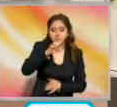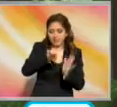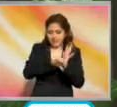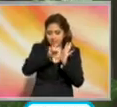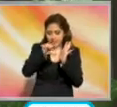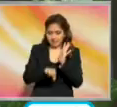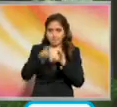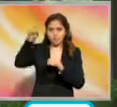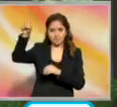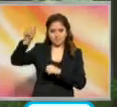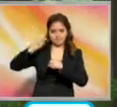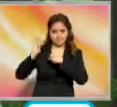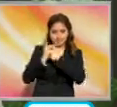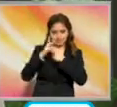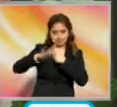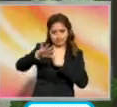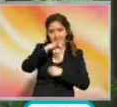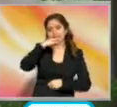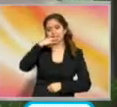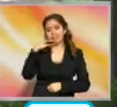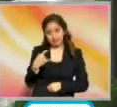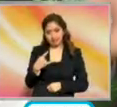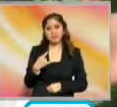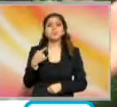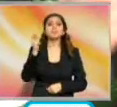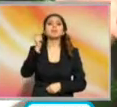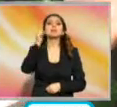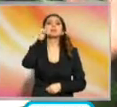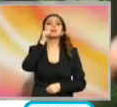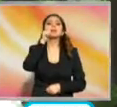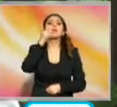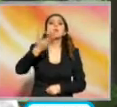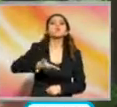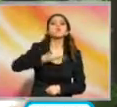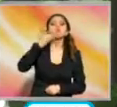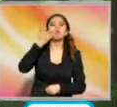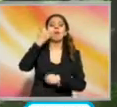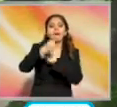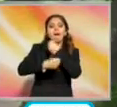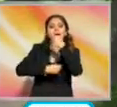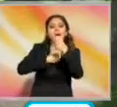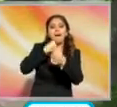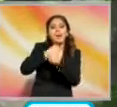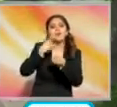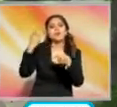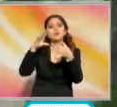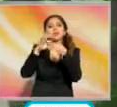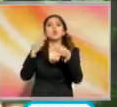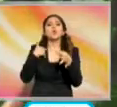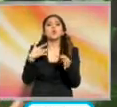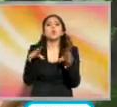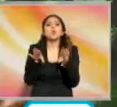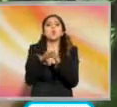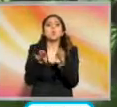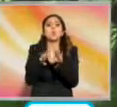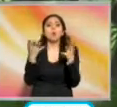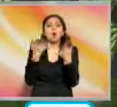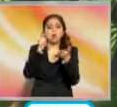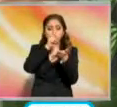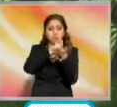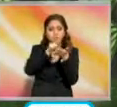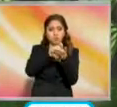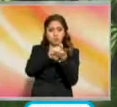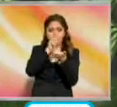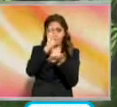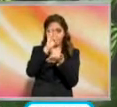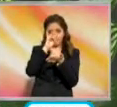Chile, las tendencias del año tuvieron que ver con cómo hago una ficha bibliográfica, cómo... sí, ya no me ven así.